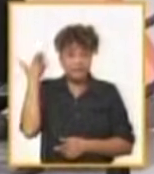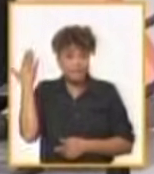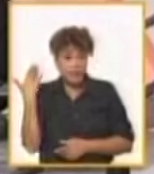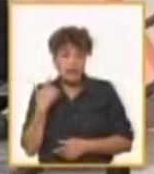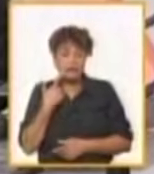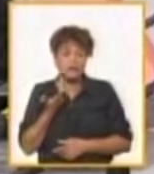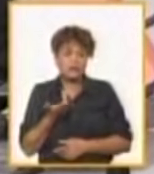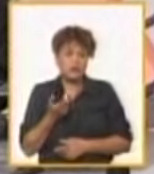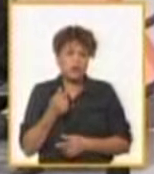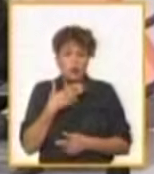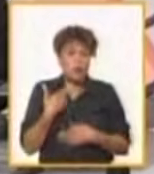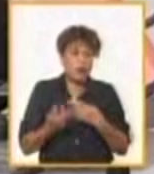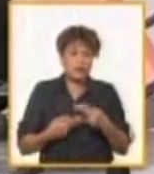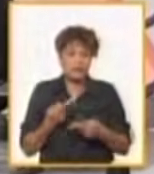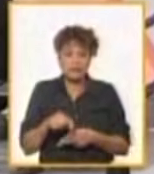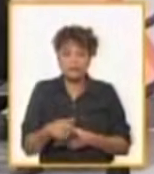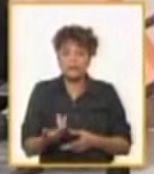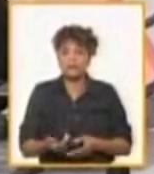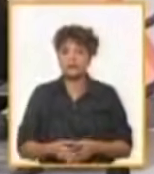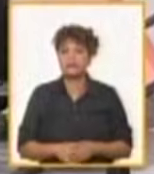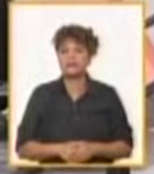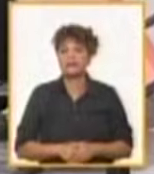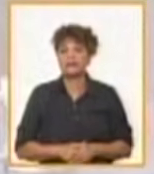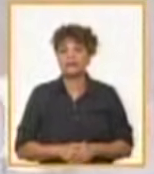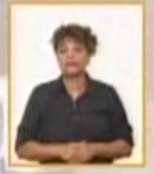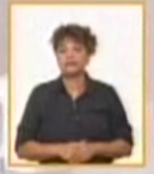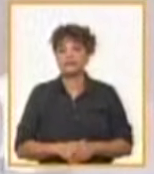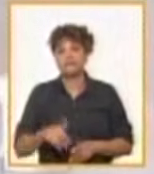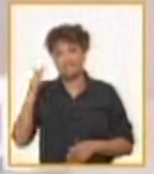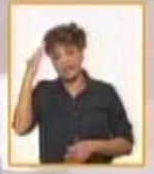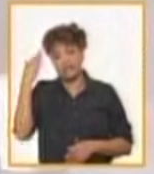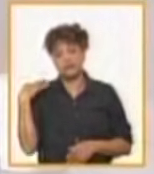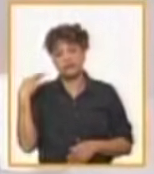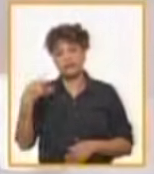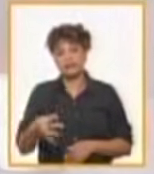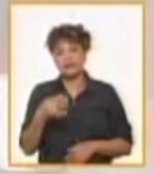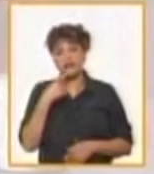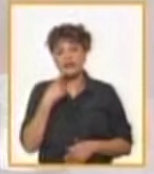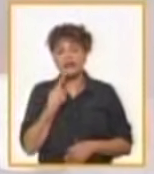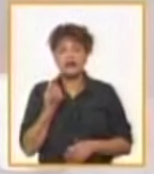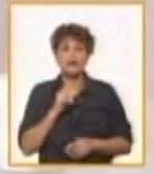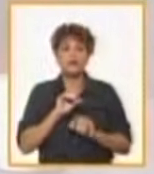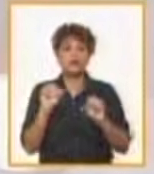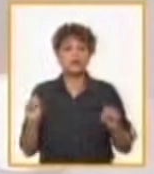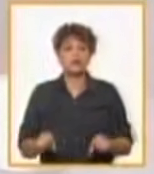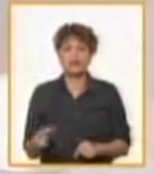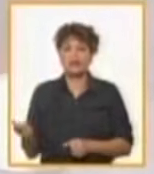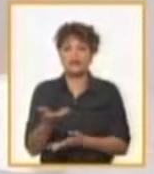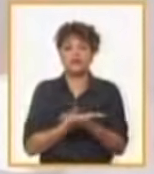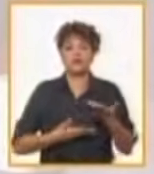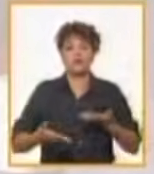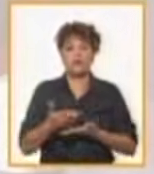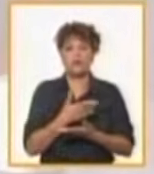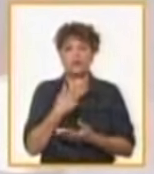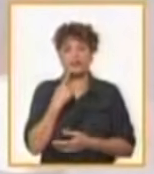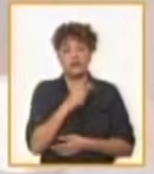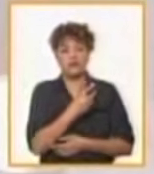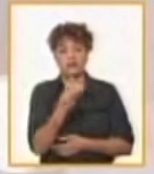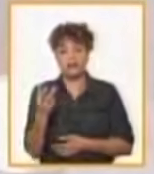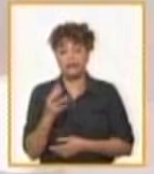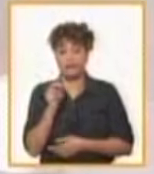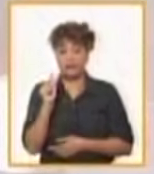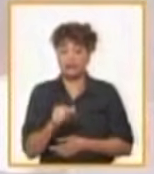de la revolución en estos tiempos. Bueno, gracias Randy, gracias por la invitación, por la posibilidad de compartir con este panel maravilloso de